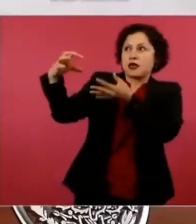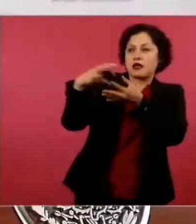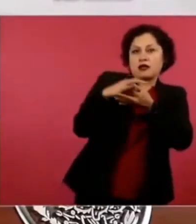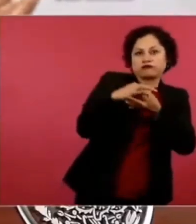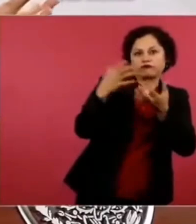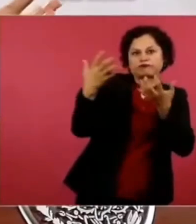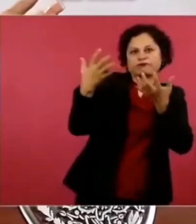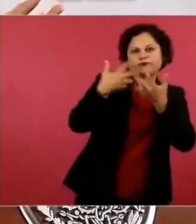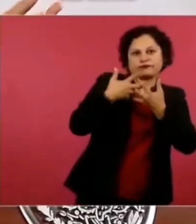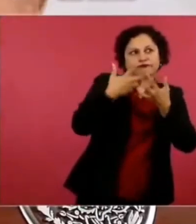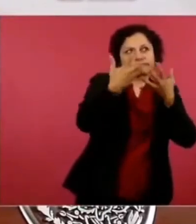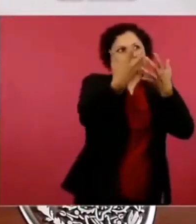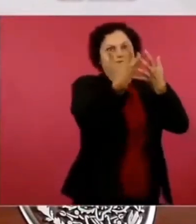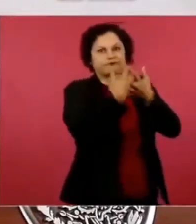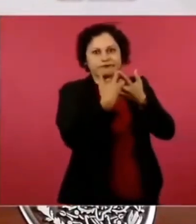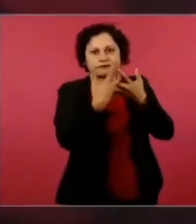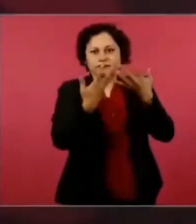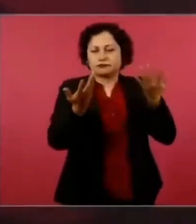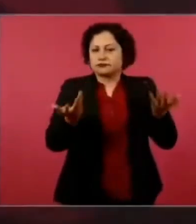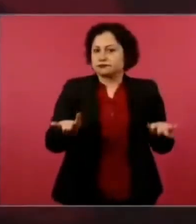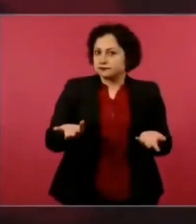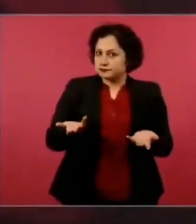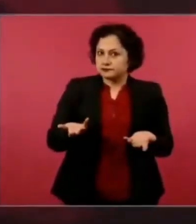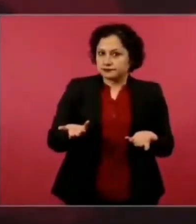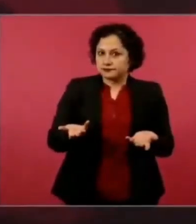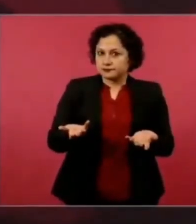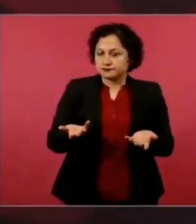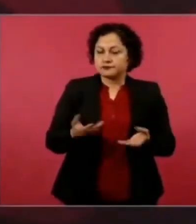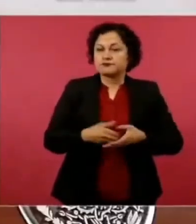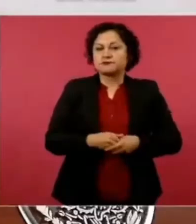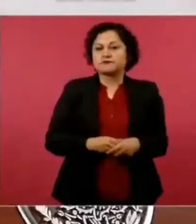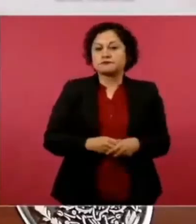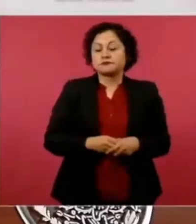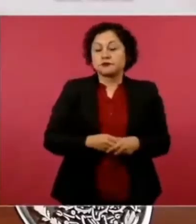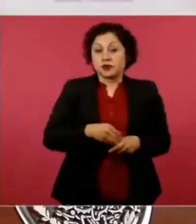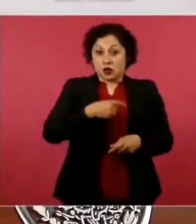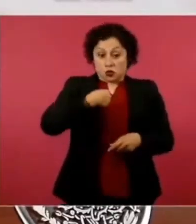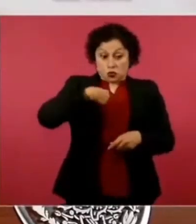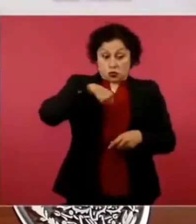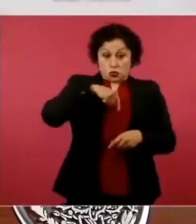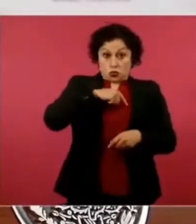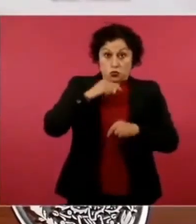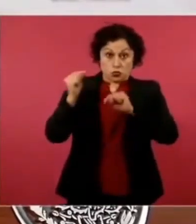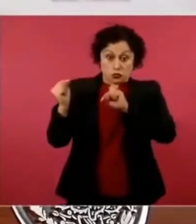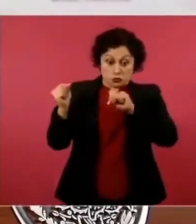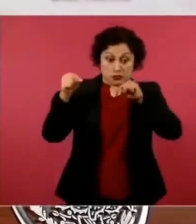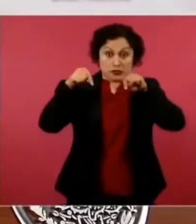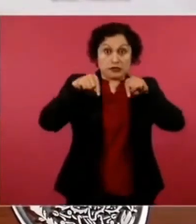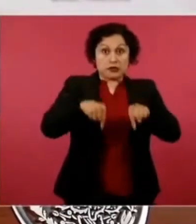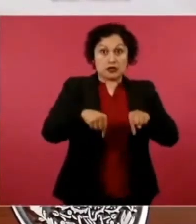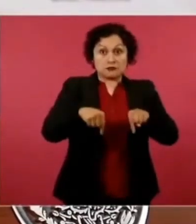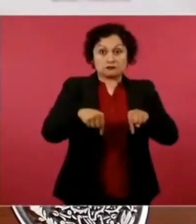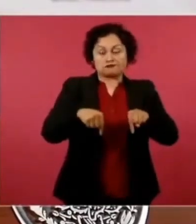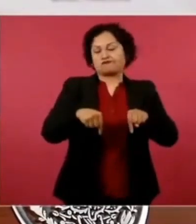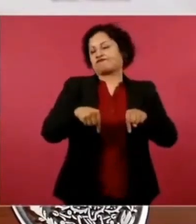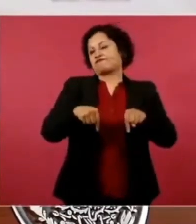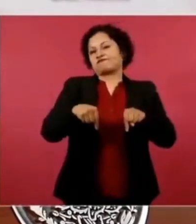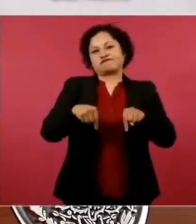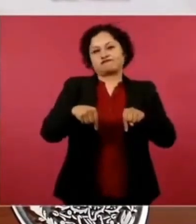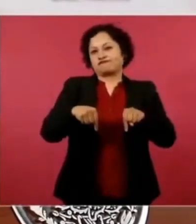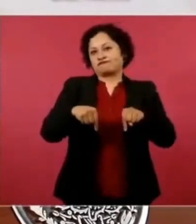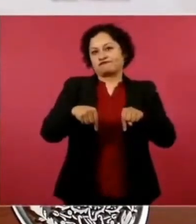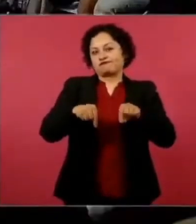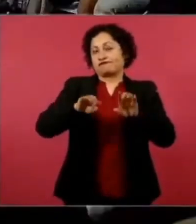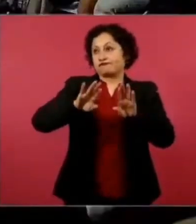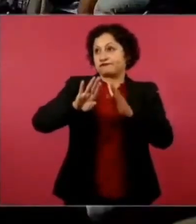Entonces, nosotros pusimos el énfasis en combatir la corrupción.